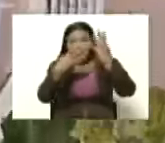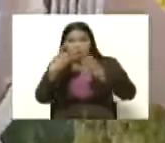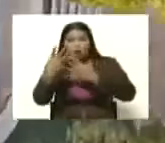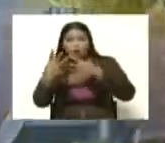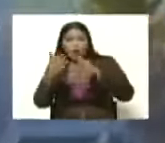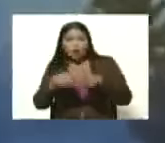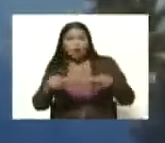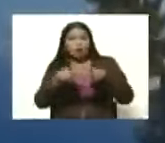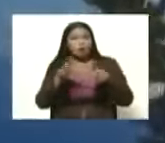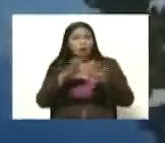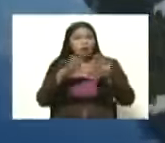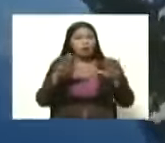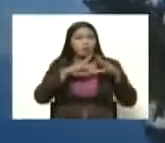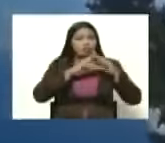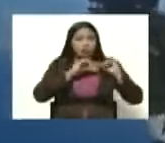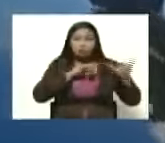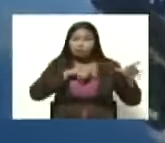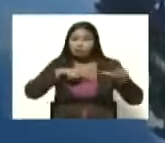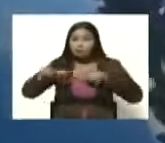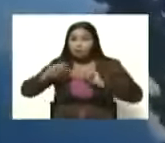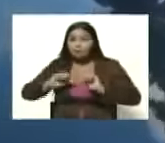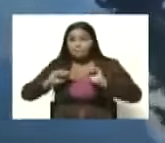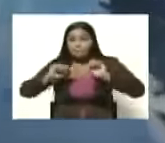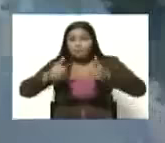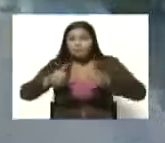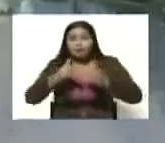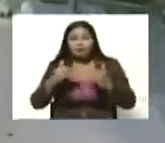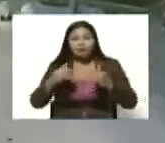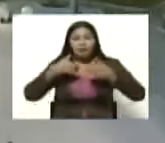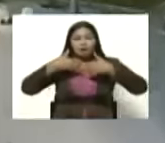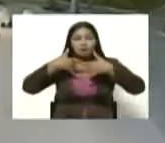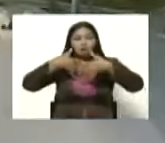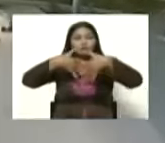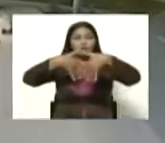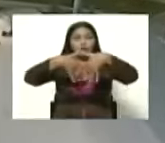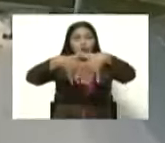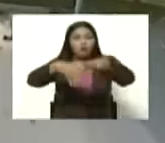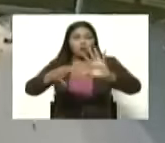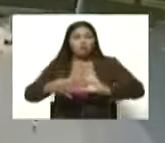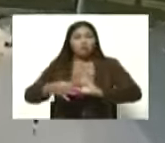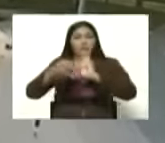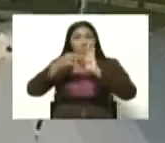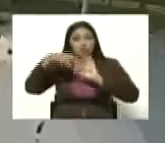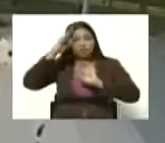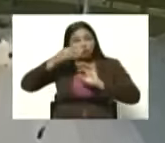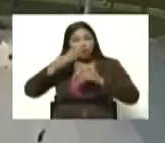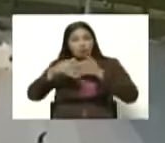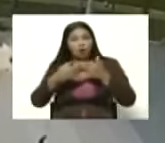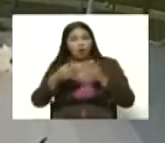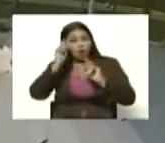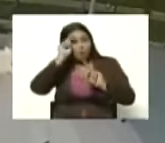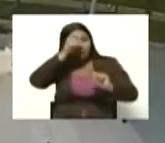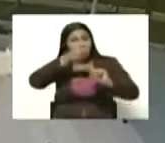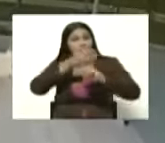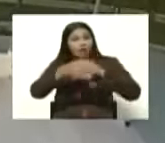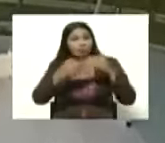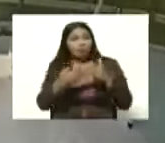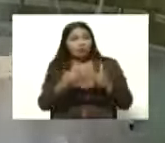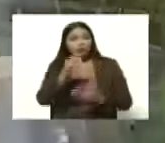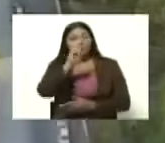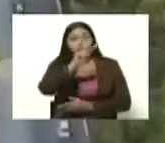próceres cuando todo está listo para el gran desfile de unión cívico-militar que conmemora los